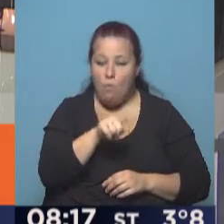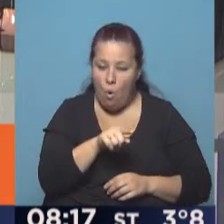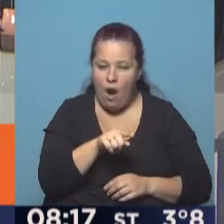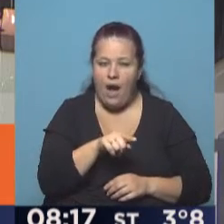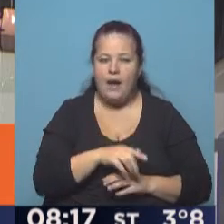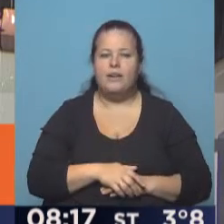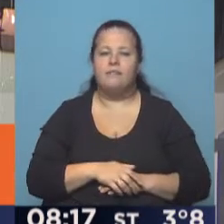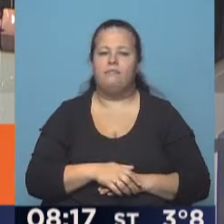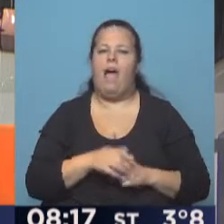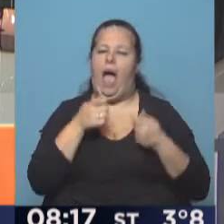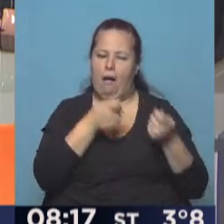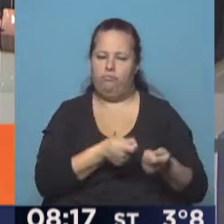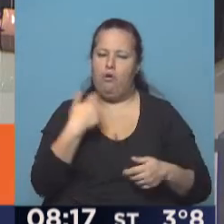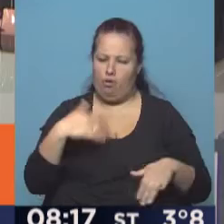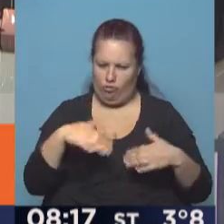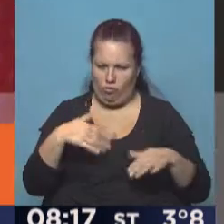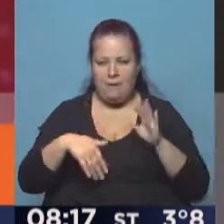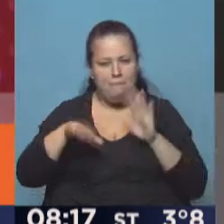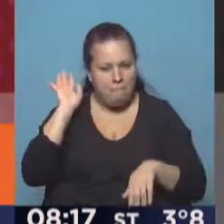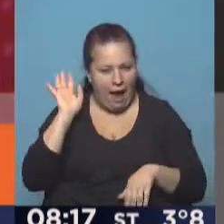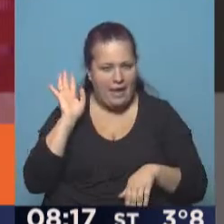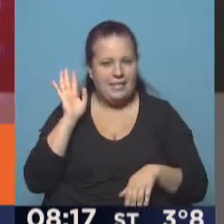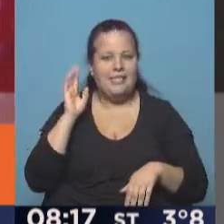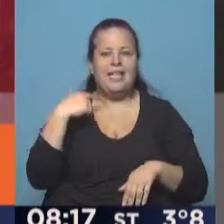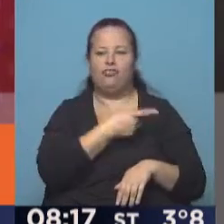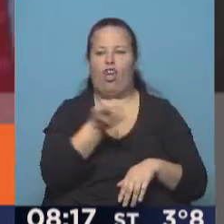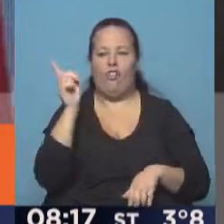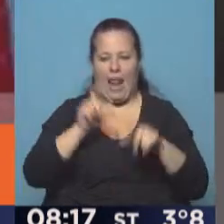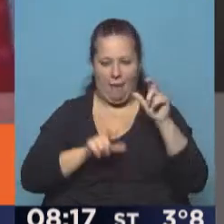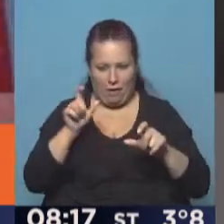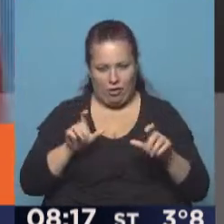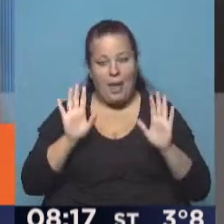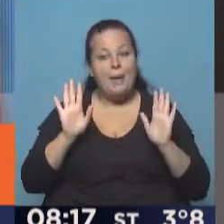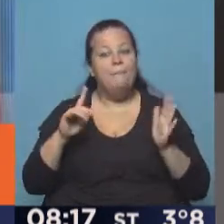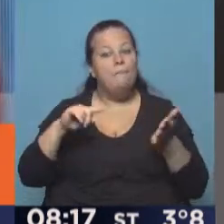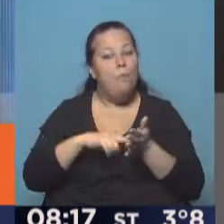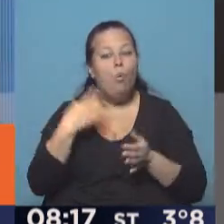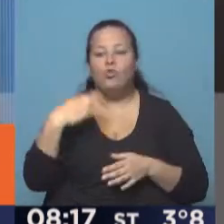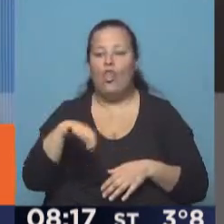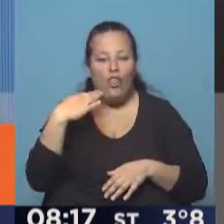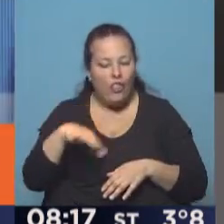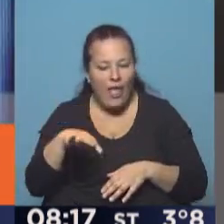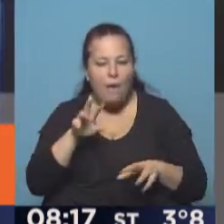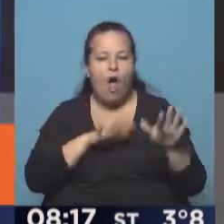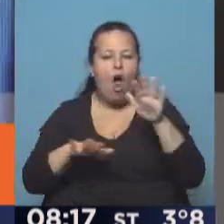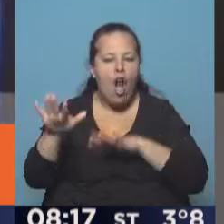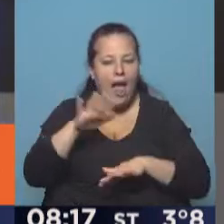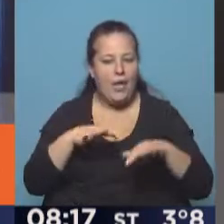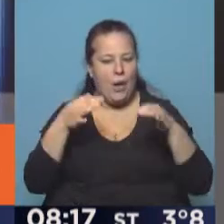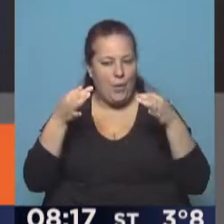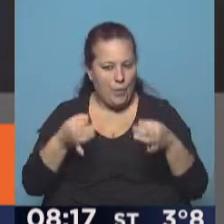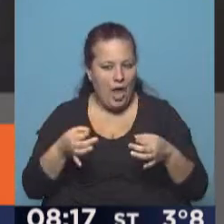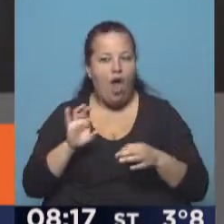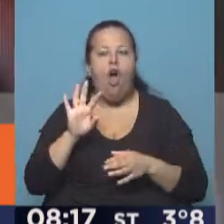tiene mucho apoyo generalmente en la sociedad, pero lo que tiene que hacer es organizar